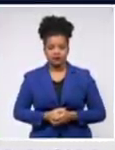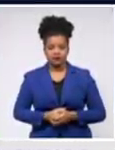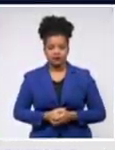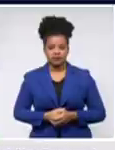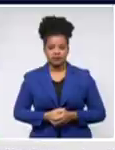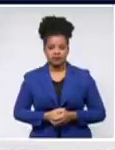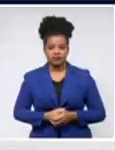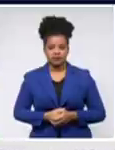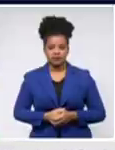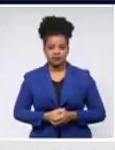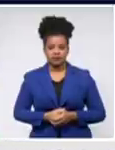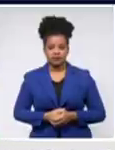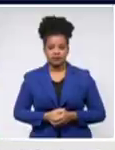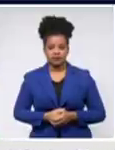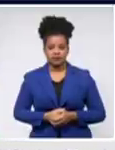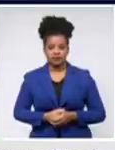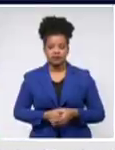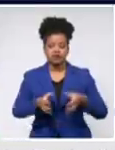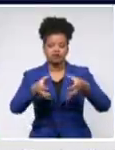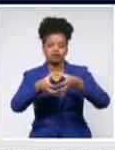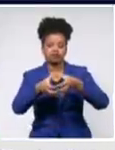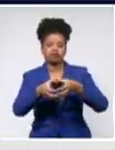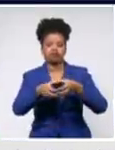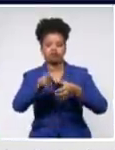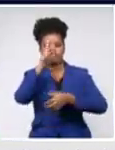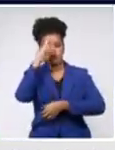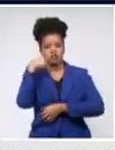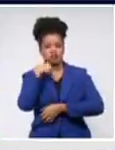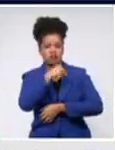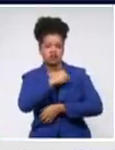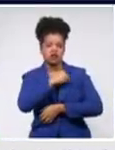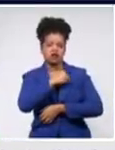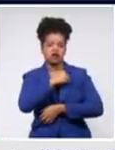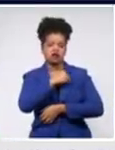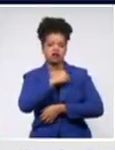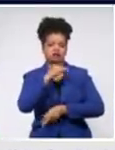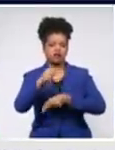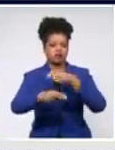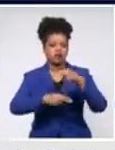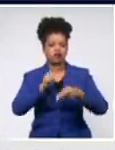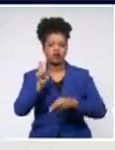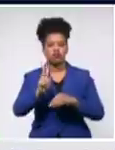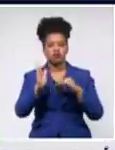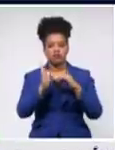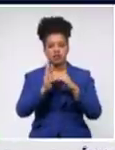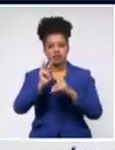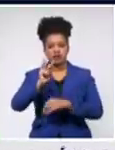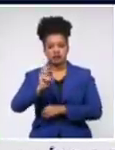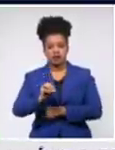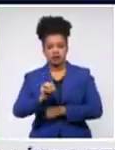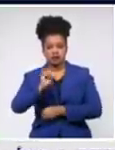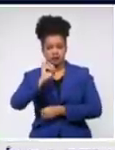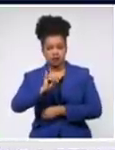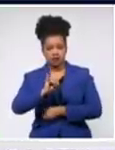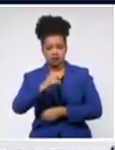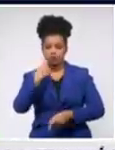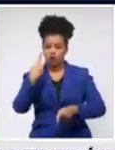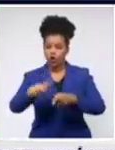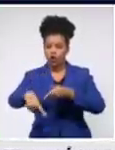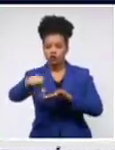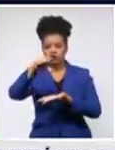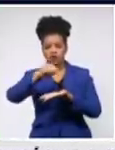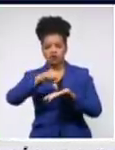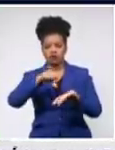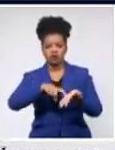Los del Instituto de Medicina Tropical Pedro Curí procesaron 2.306, los de los centros provinciales